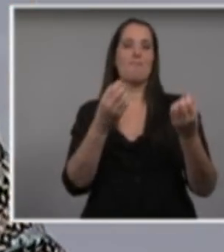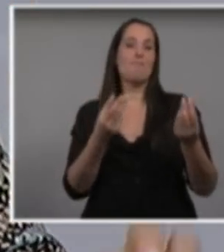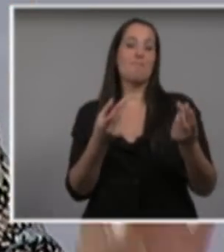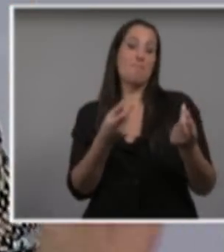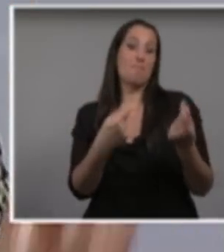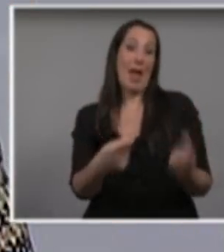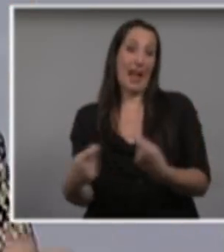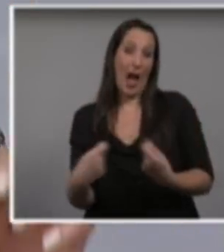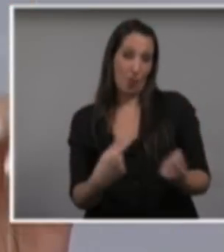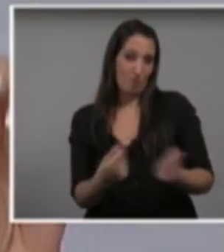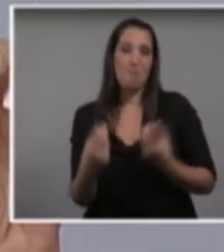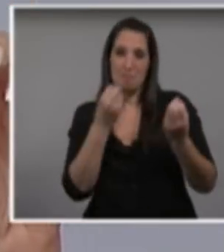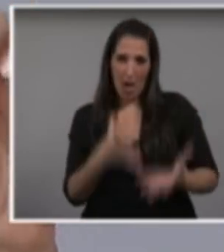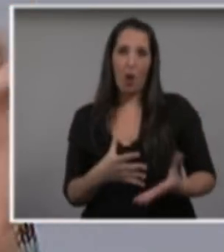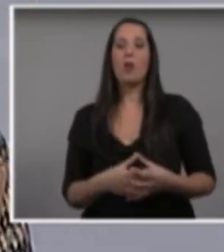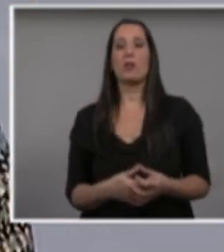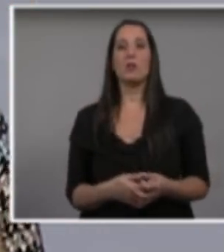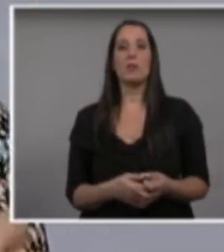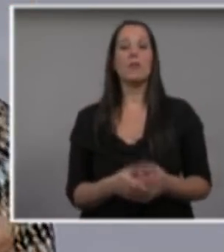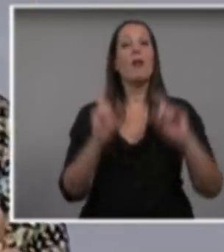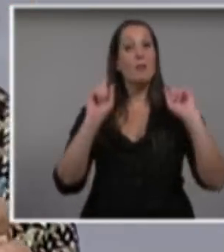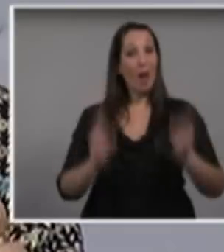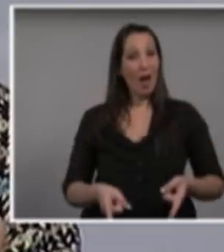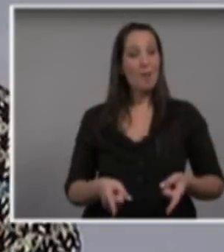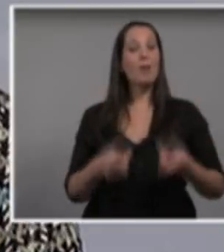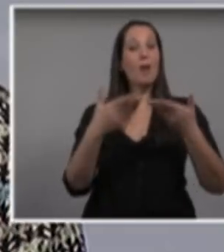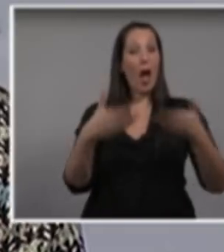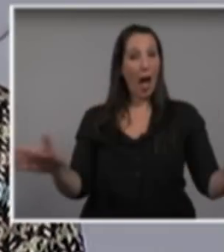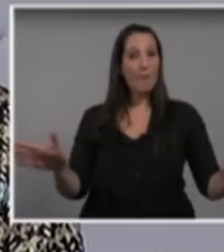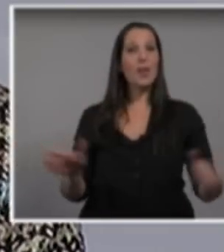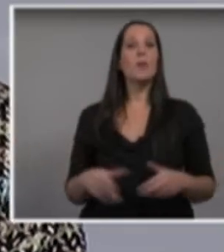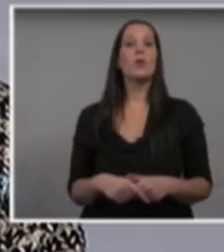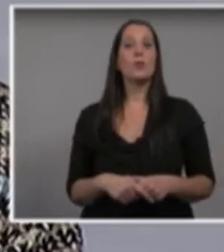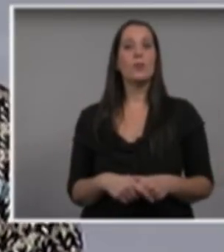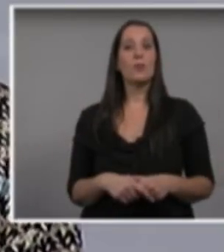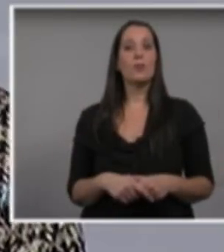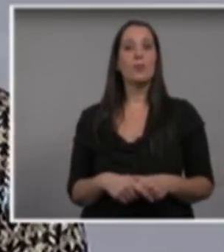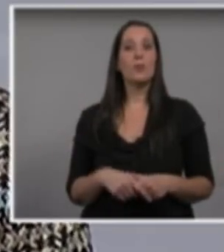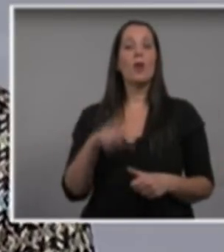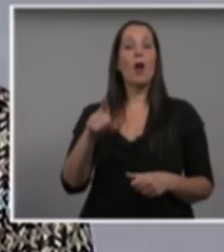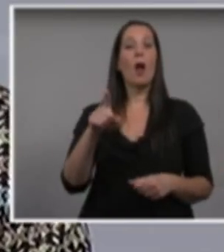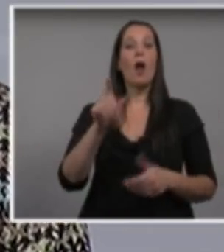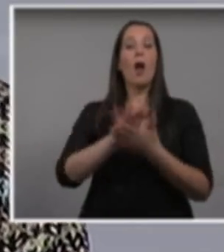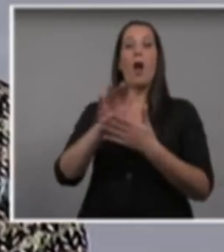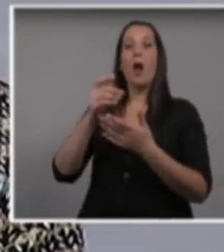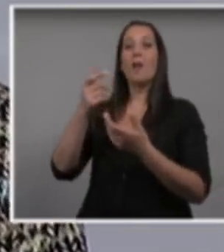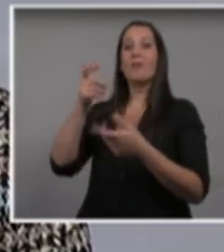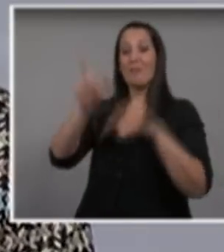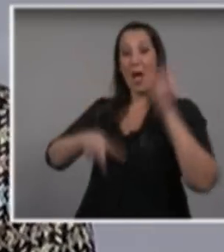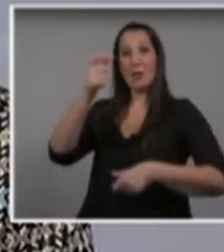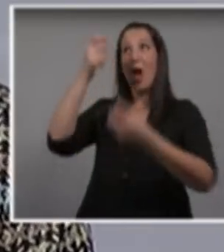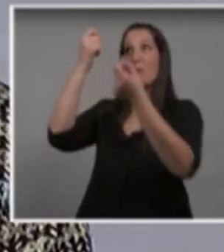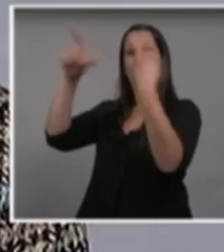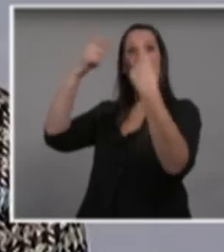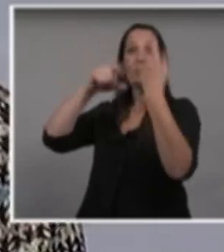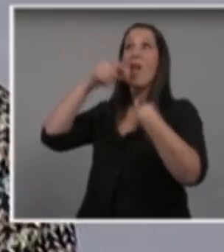Por eso también abrimos o reabrimos el registro de exportadores para que el